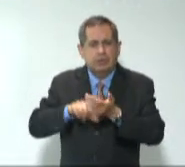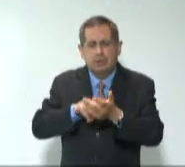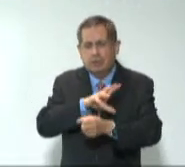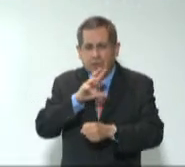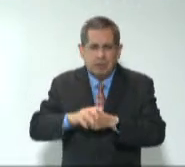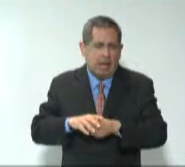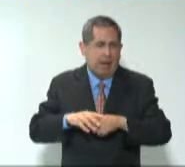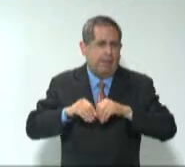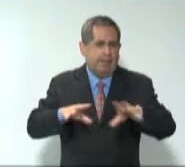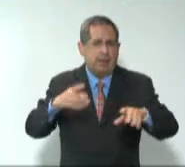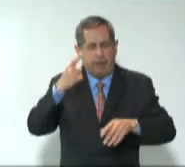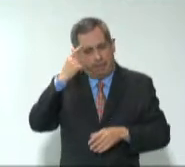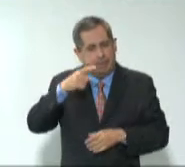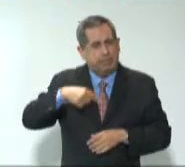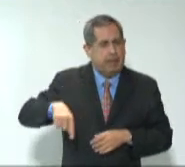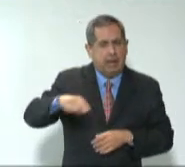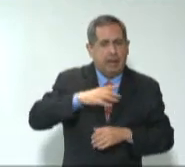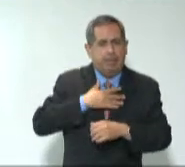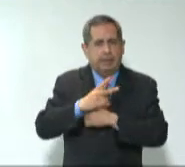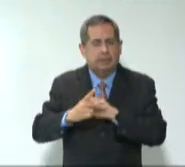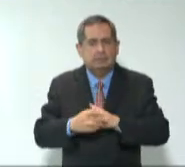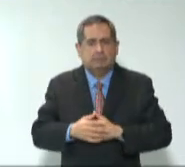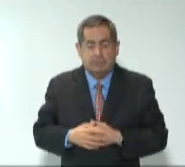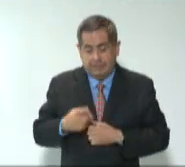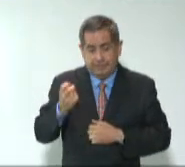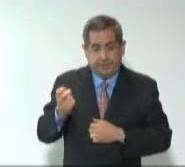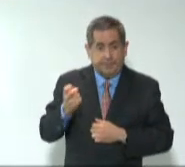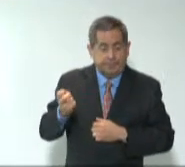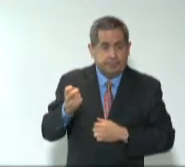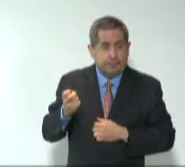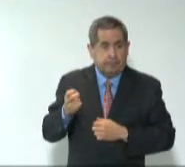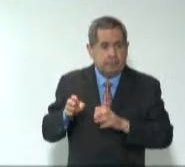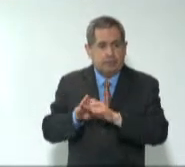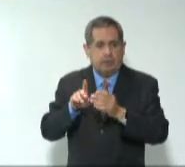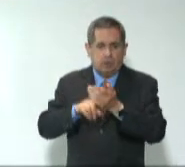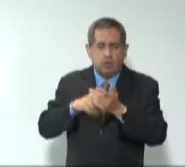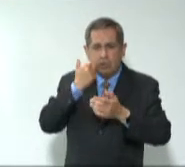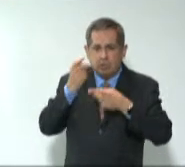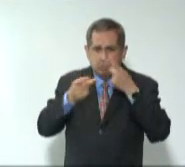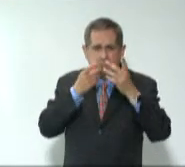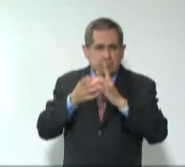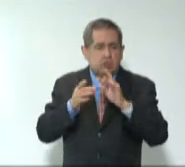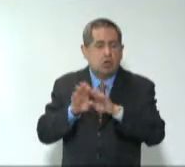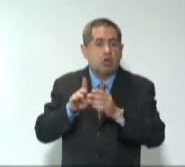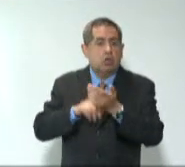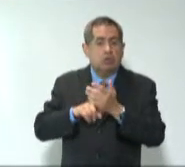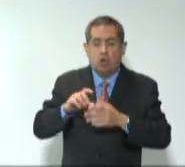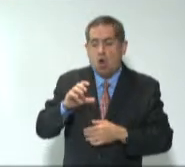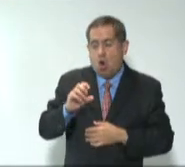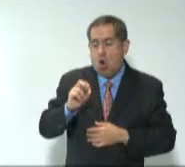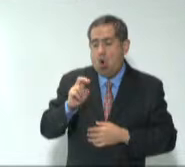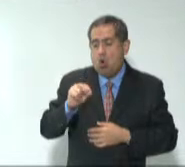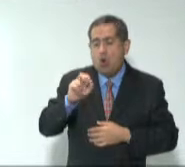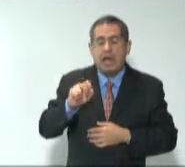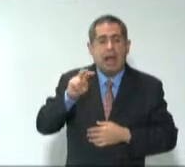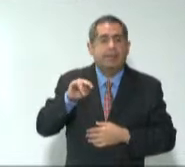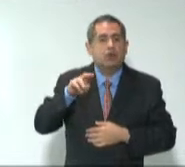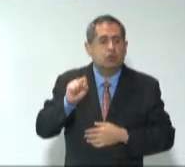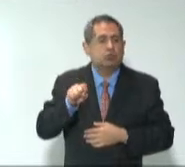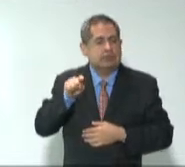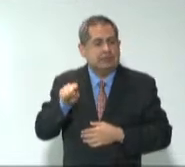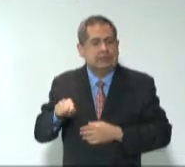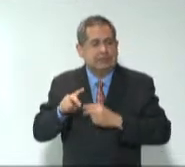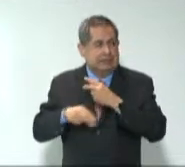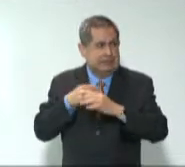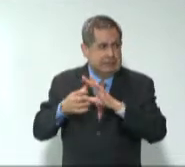la aplicación en nuestro país Estas son las Yo quiero destacar por ejemplo en la página de coronavirus que esta